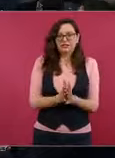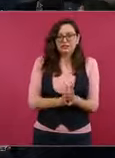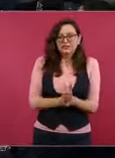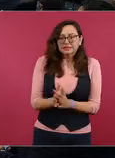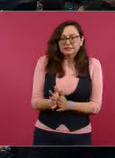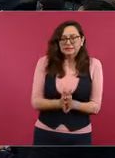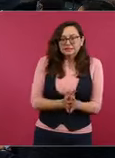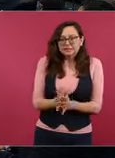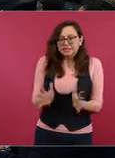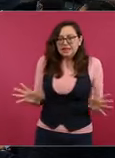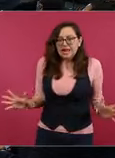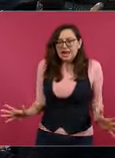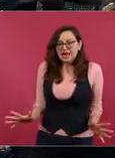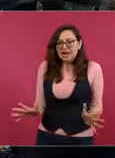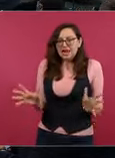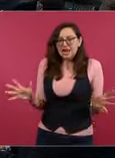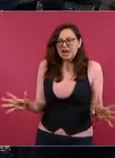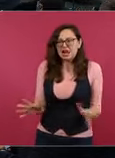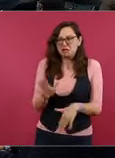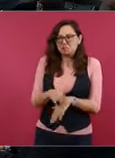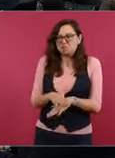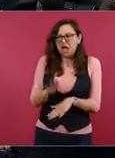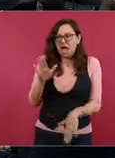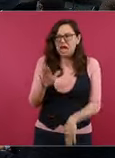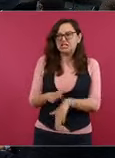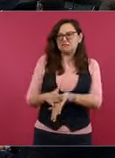todo debe de tener un límite